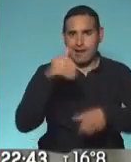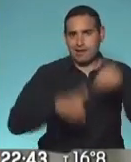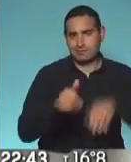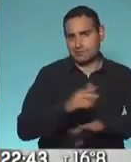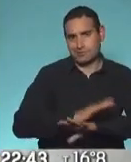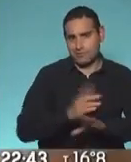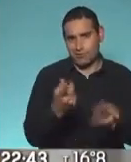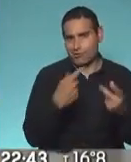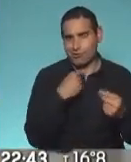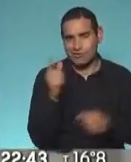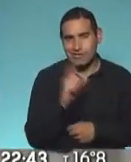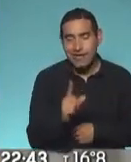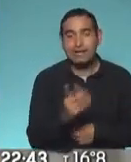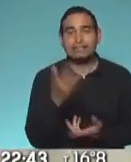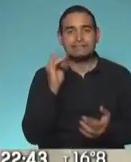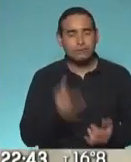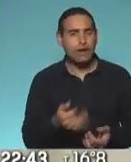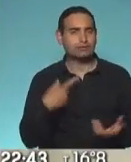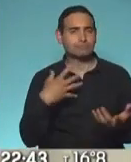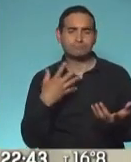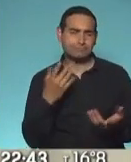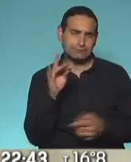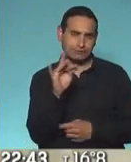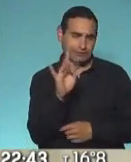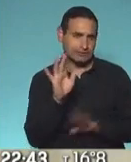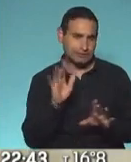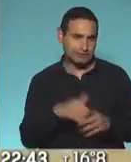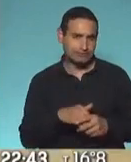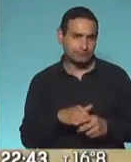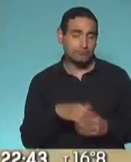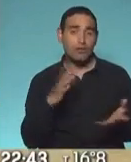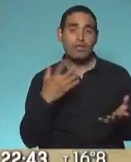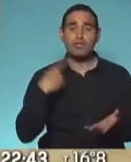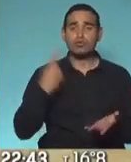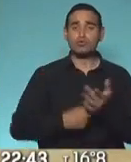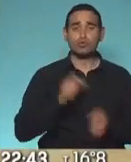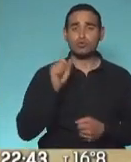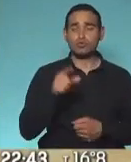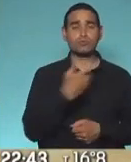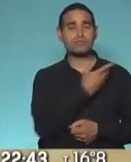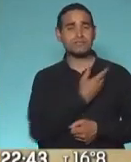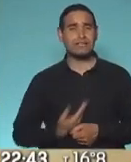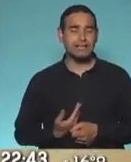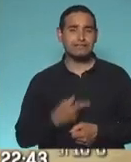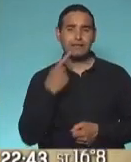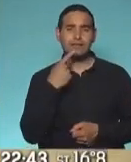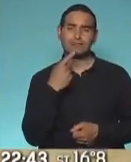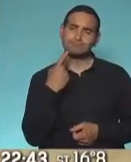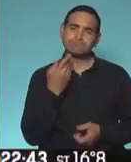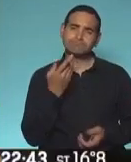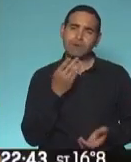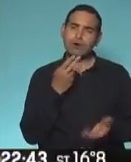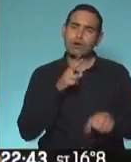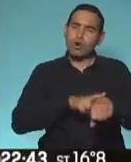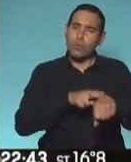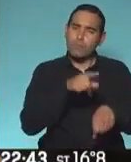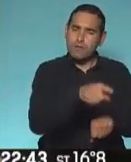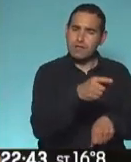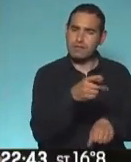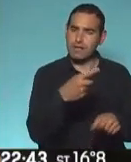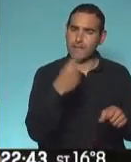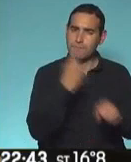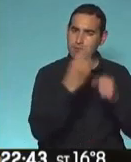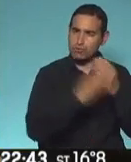Esa instancia de consenso está llena de dificultades. La decisión del presidente Rivlin de encomendarle a Netanyahu la tarea de formar